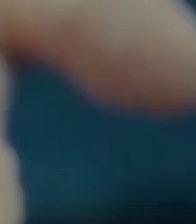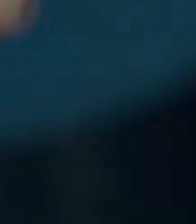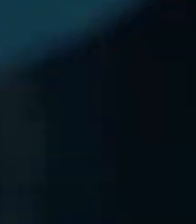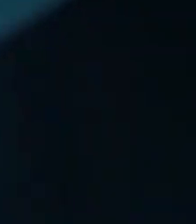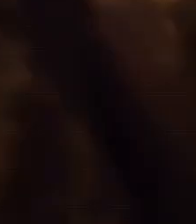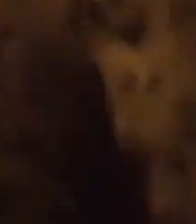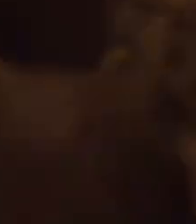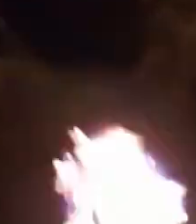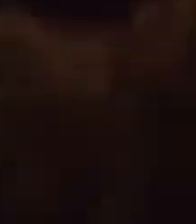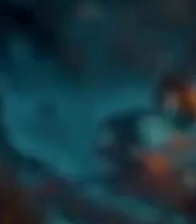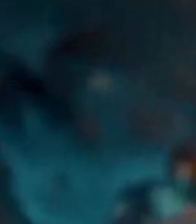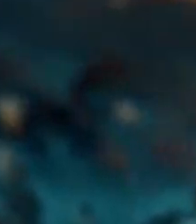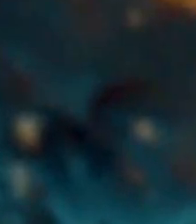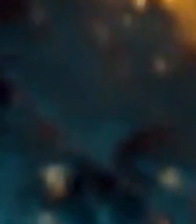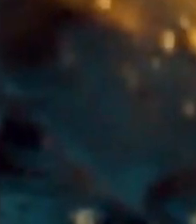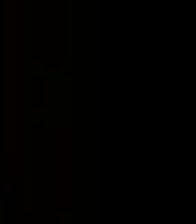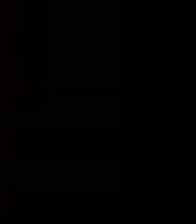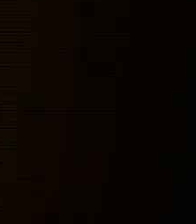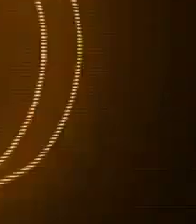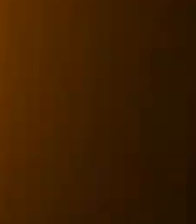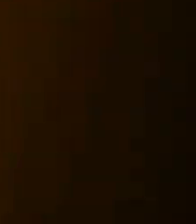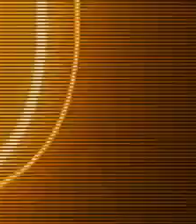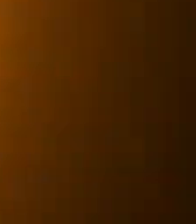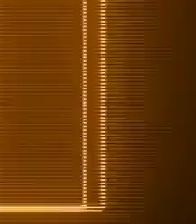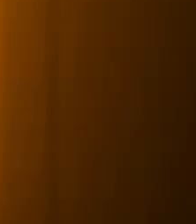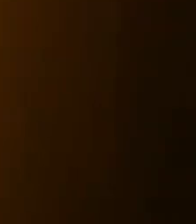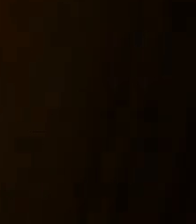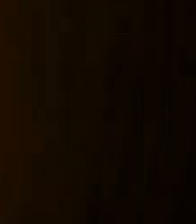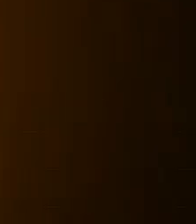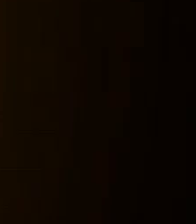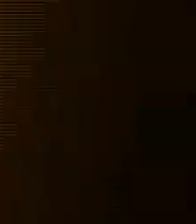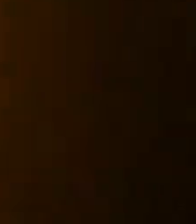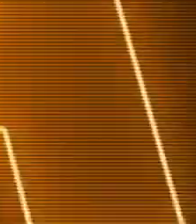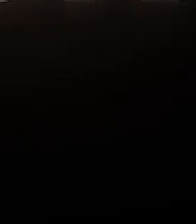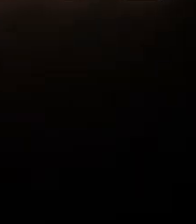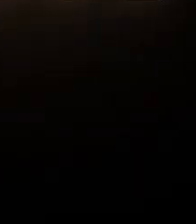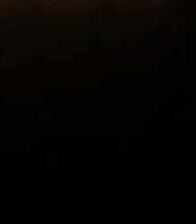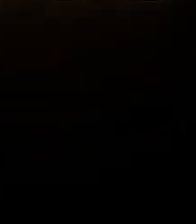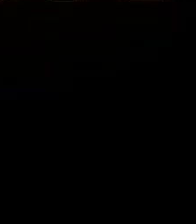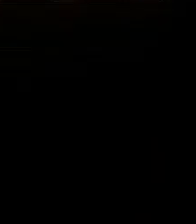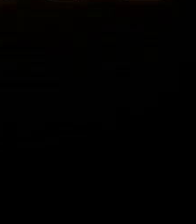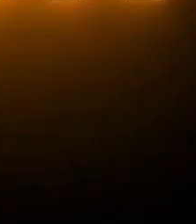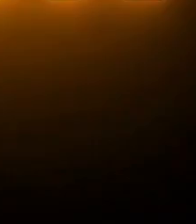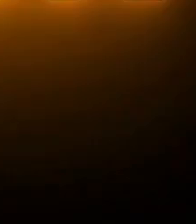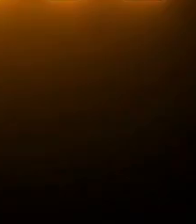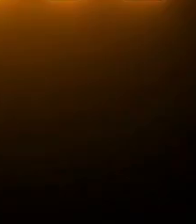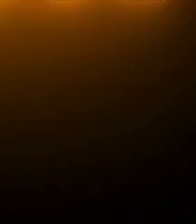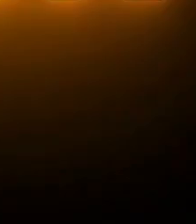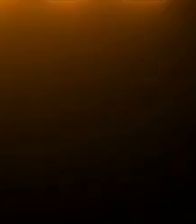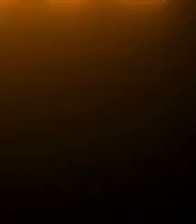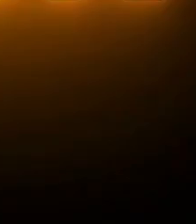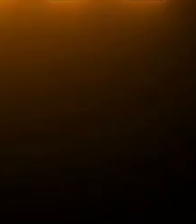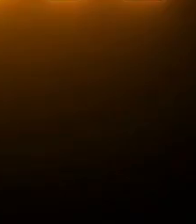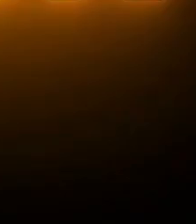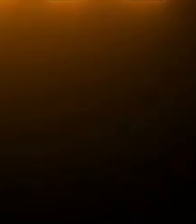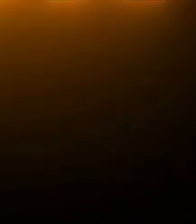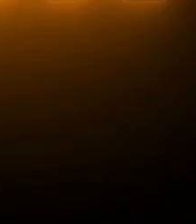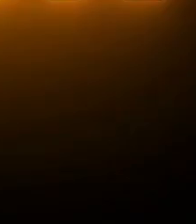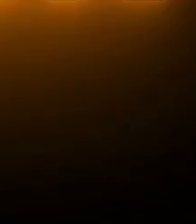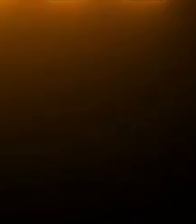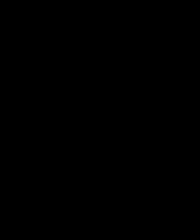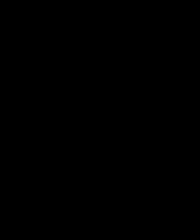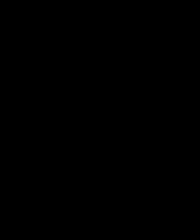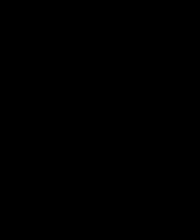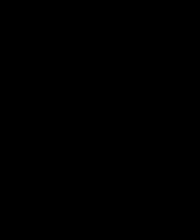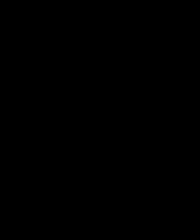Disfrute La Butaca, los jueves a las 9 de la noche, con repetición los domingos a las 11 de la